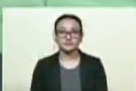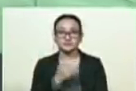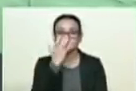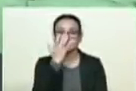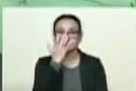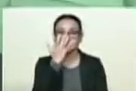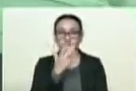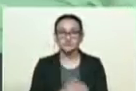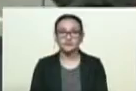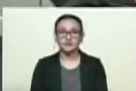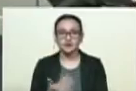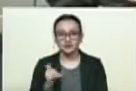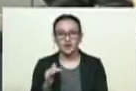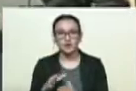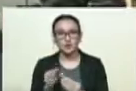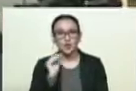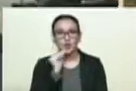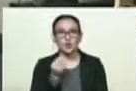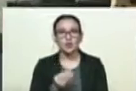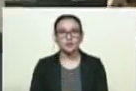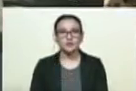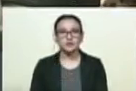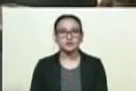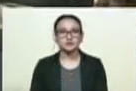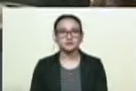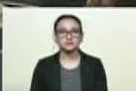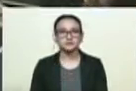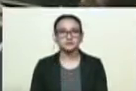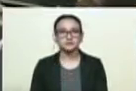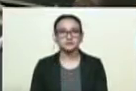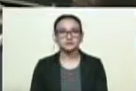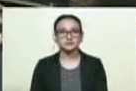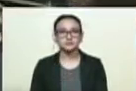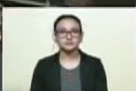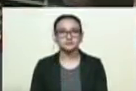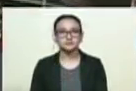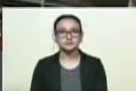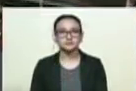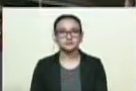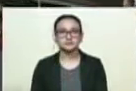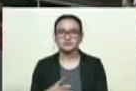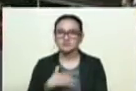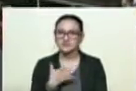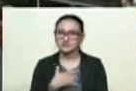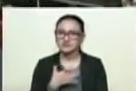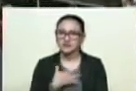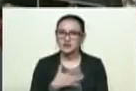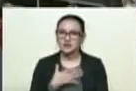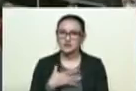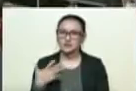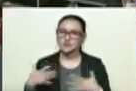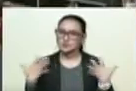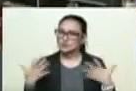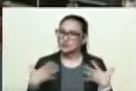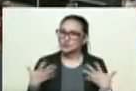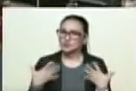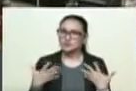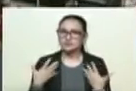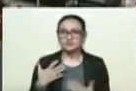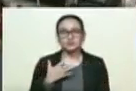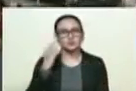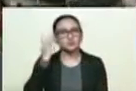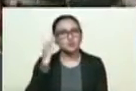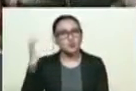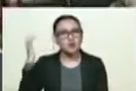Aquí estamos los jóvenes. Yo me siento con la energía, los sueños,